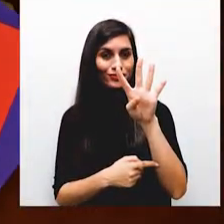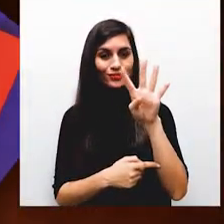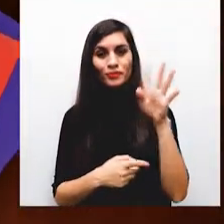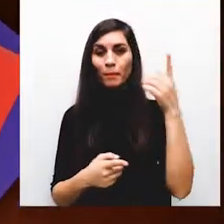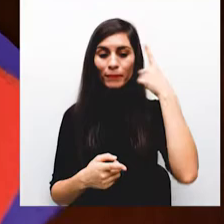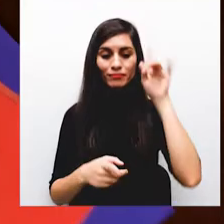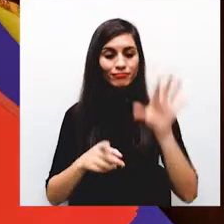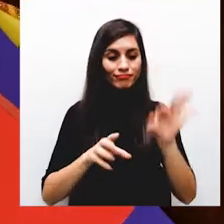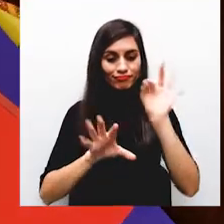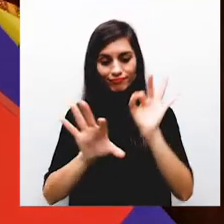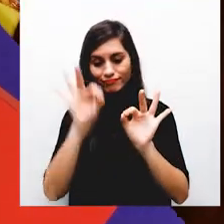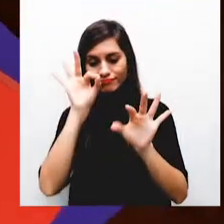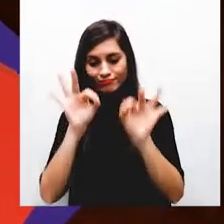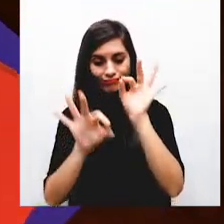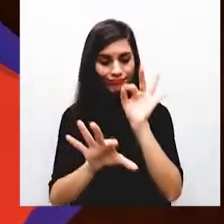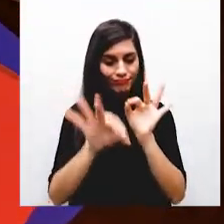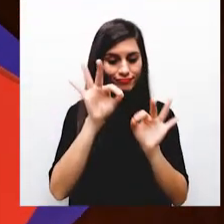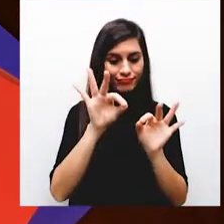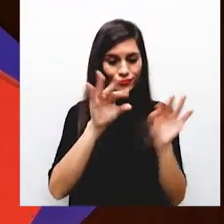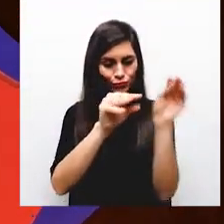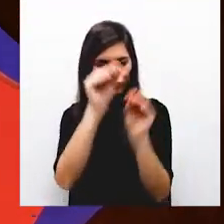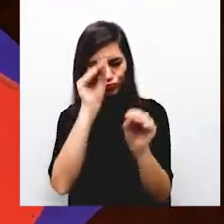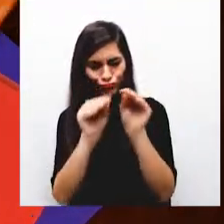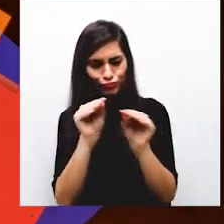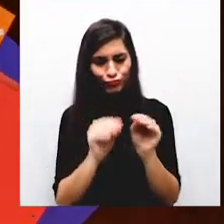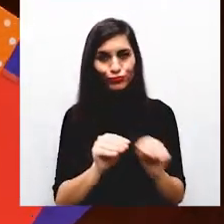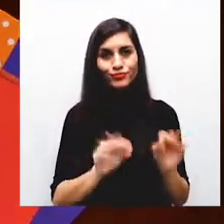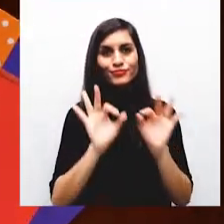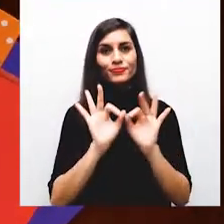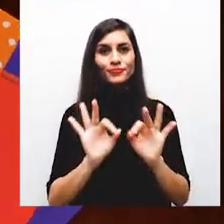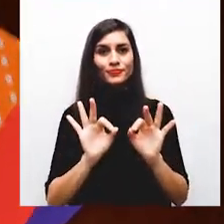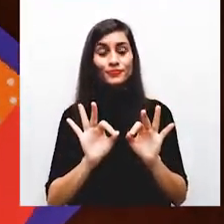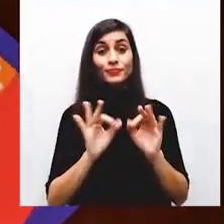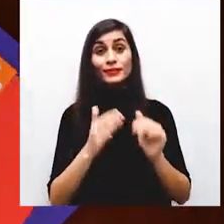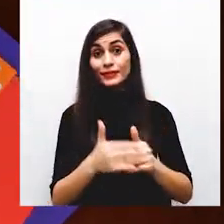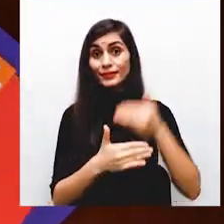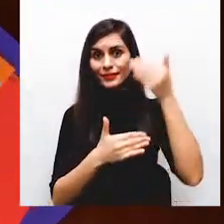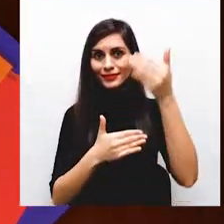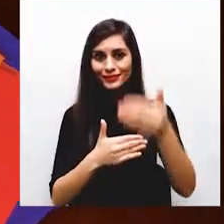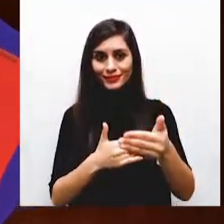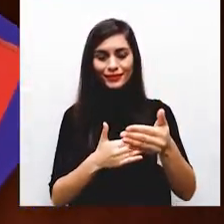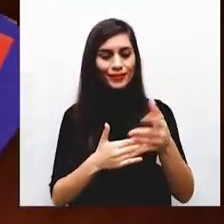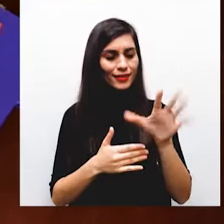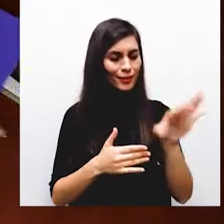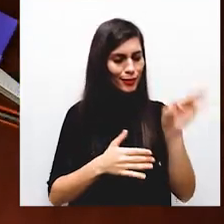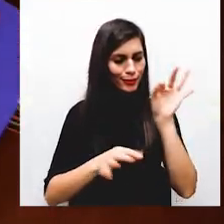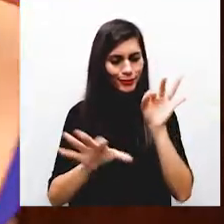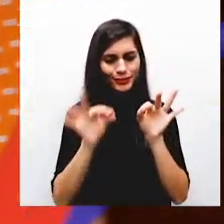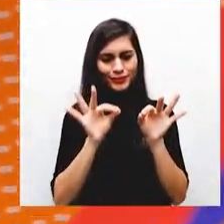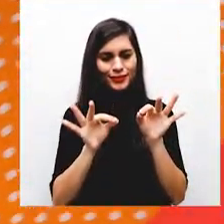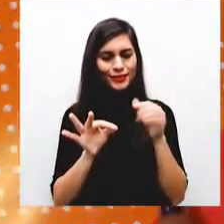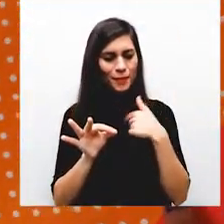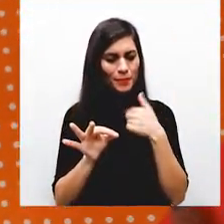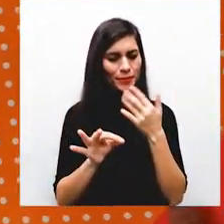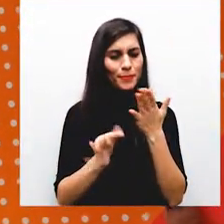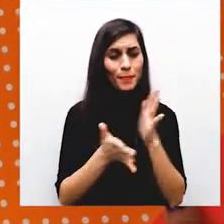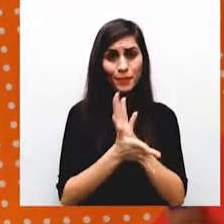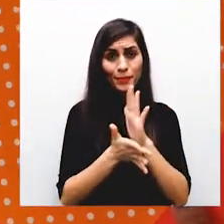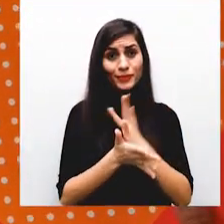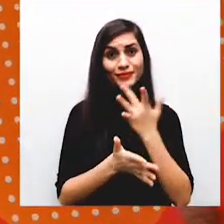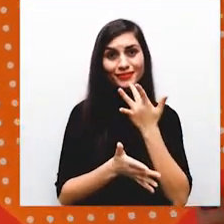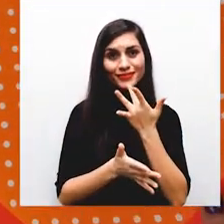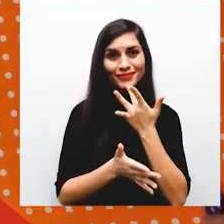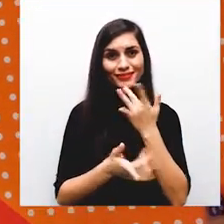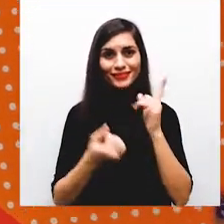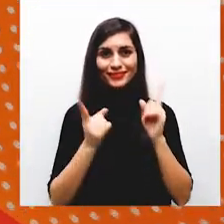4 para escoger las formas. Y después de escoger la que